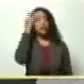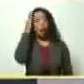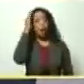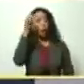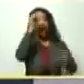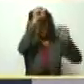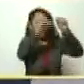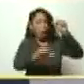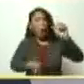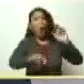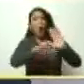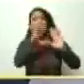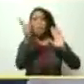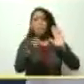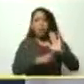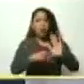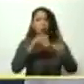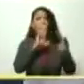nos conocen mejor